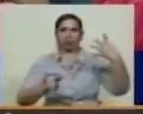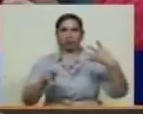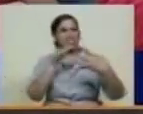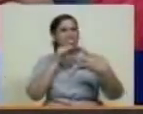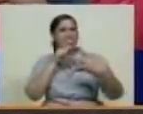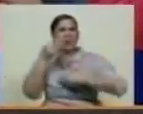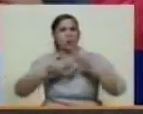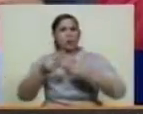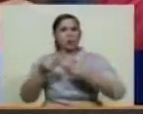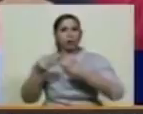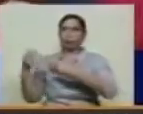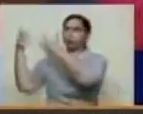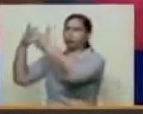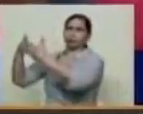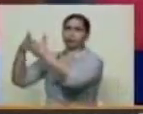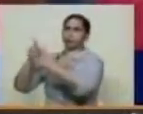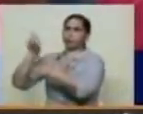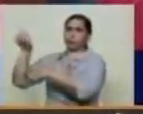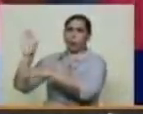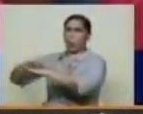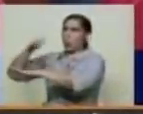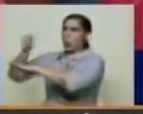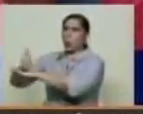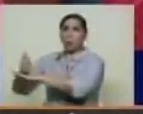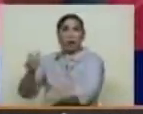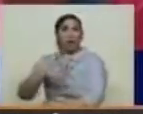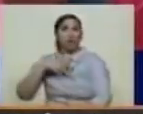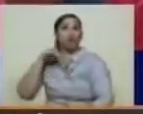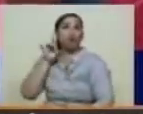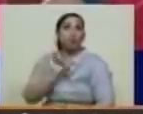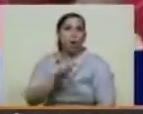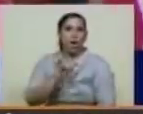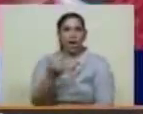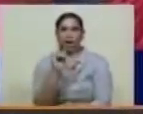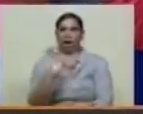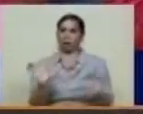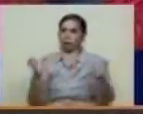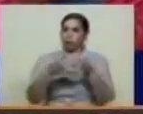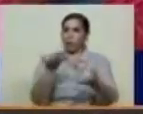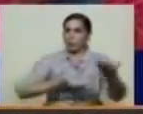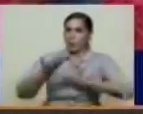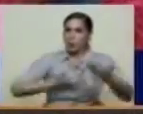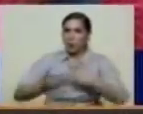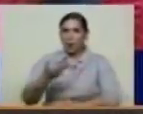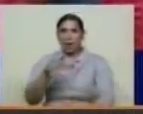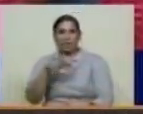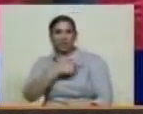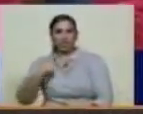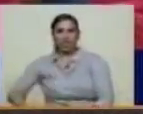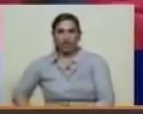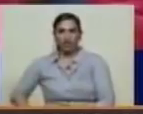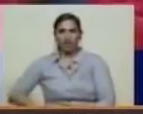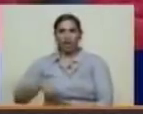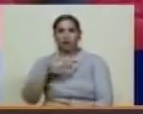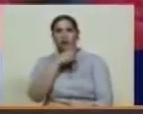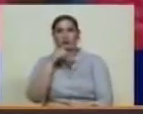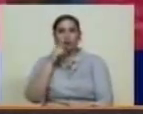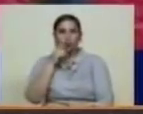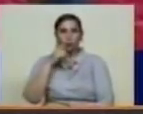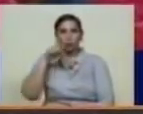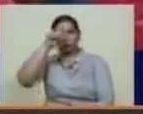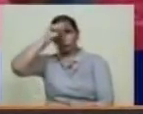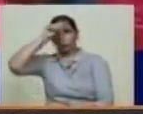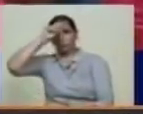norteamericano. Les duele que tengamos relaciones con China, con Rusia, con Turquía, con Irán. Les duele